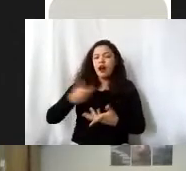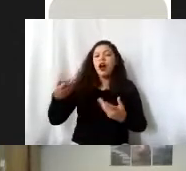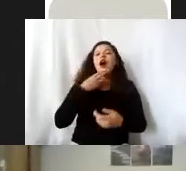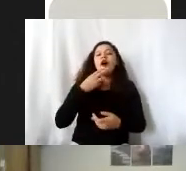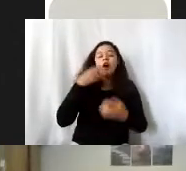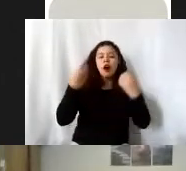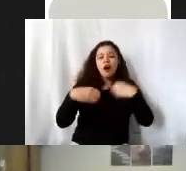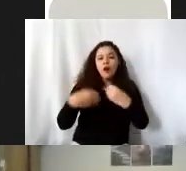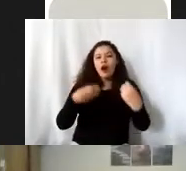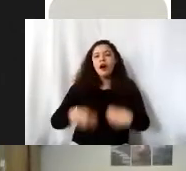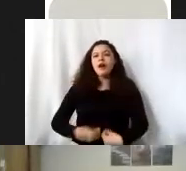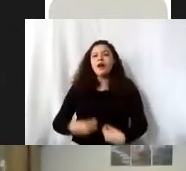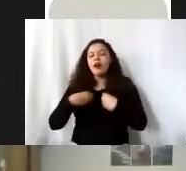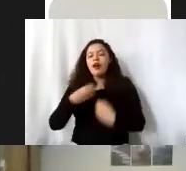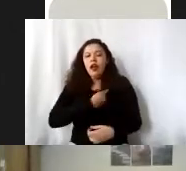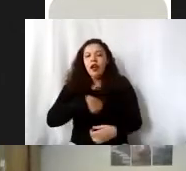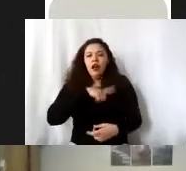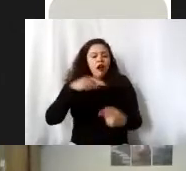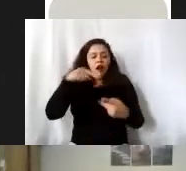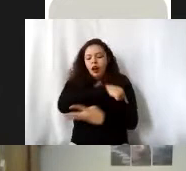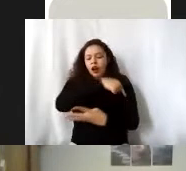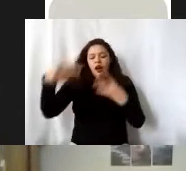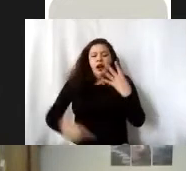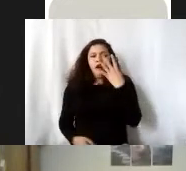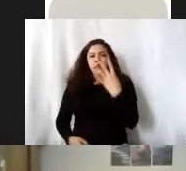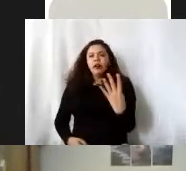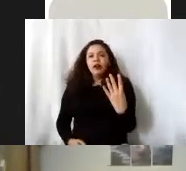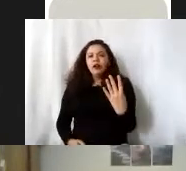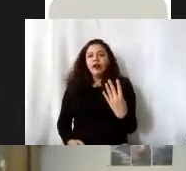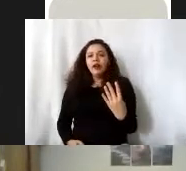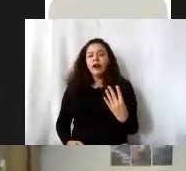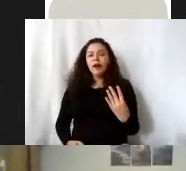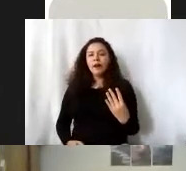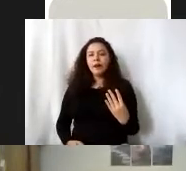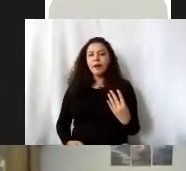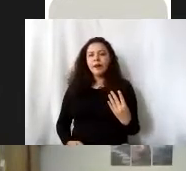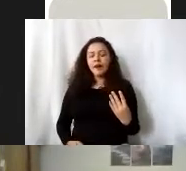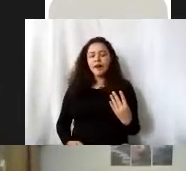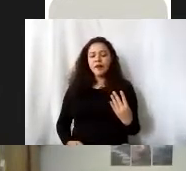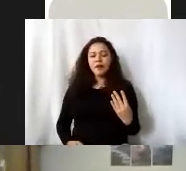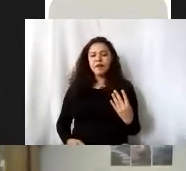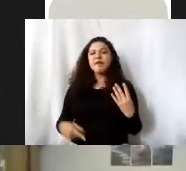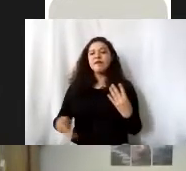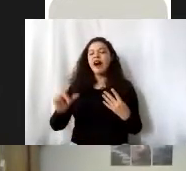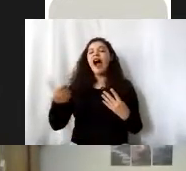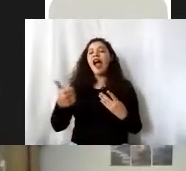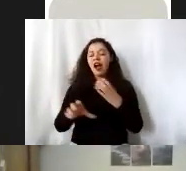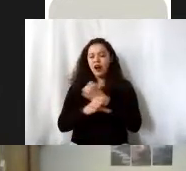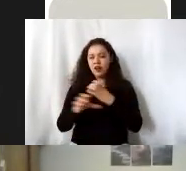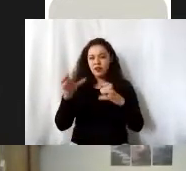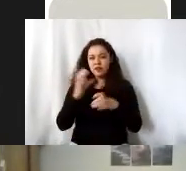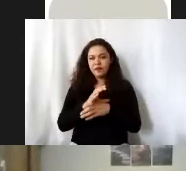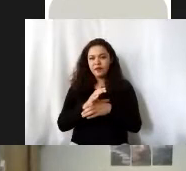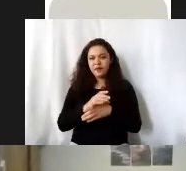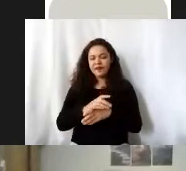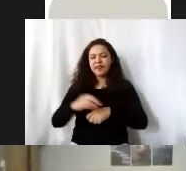salud, ¿no? Esas 4 categorías. Sin embargo, hay otras que también van a estar presentes, que